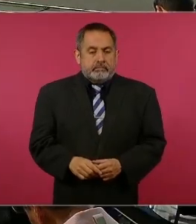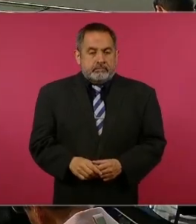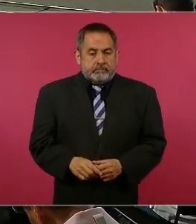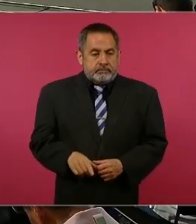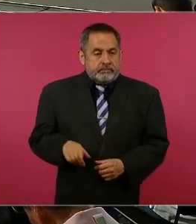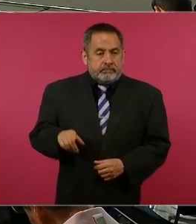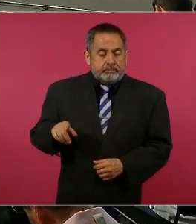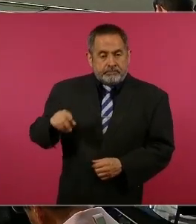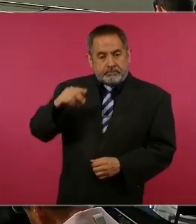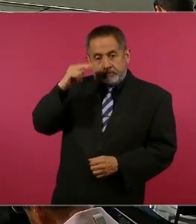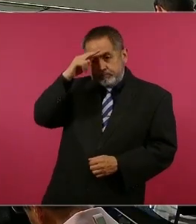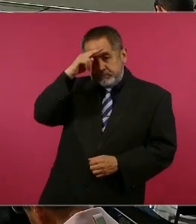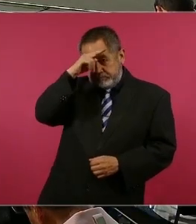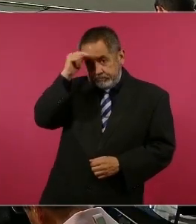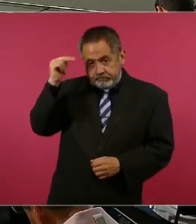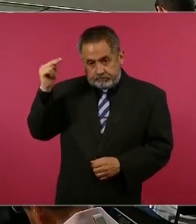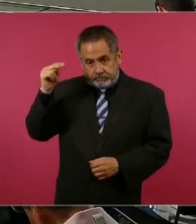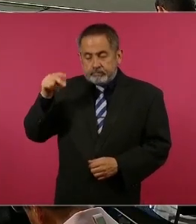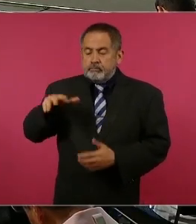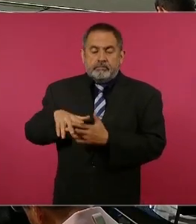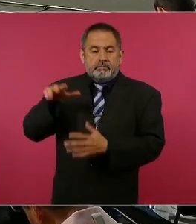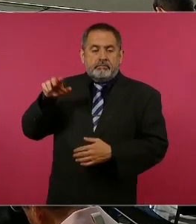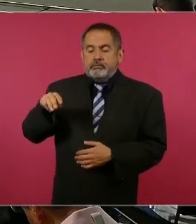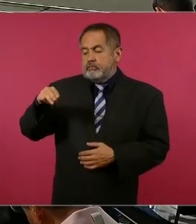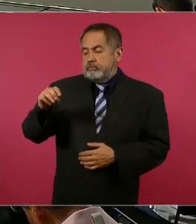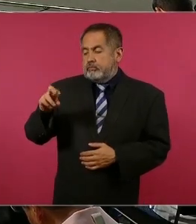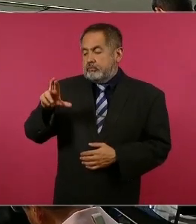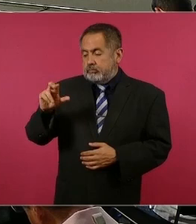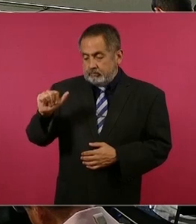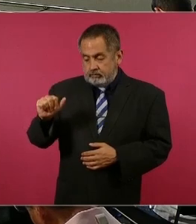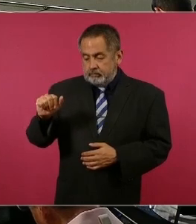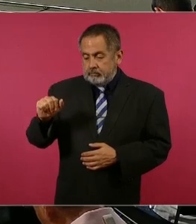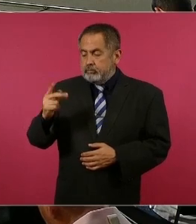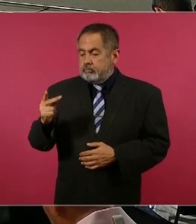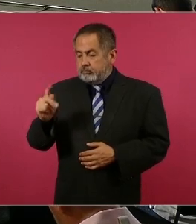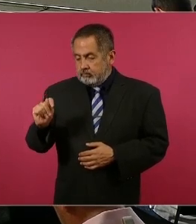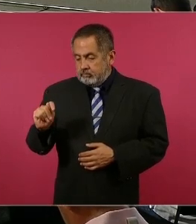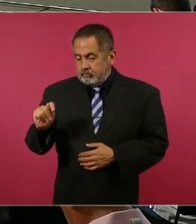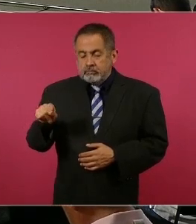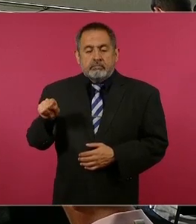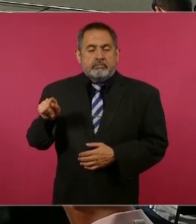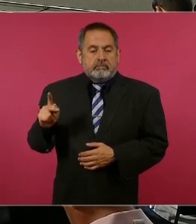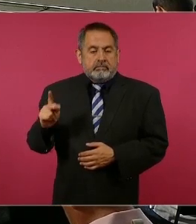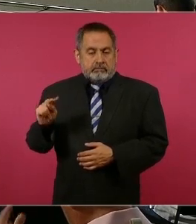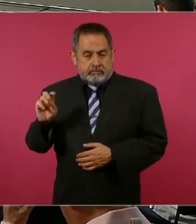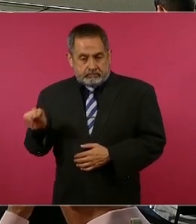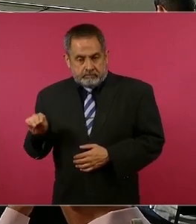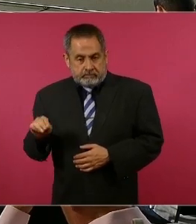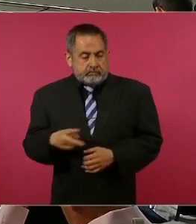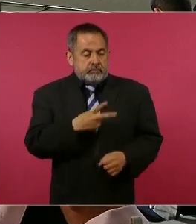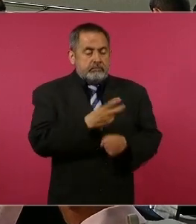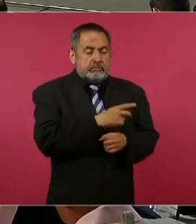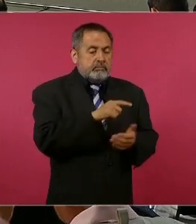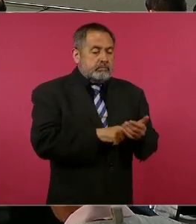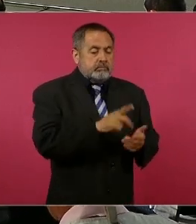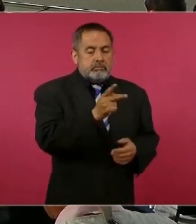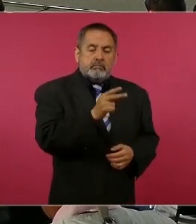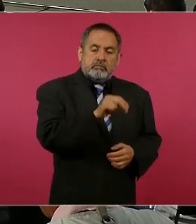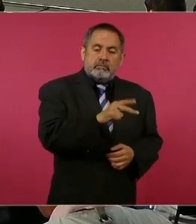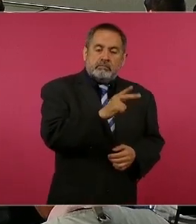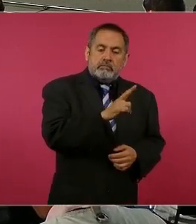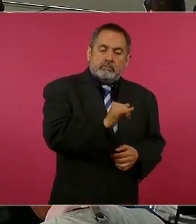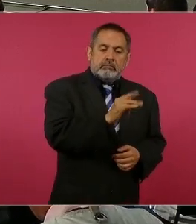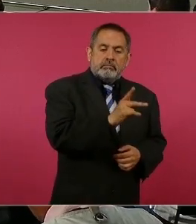Nayarit, tenemos mayoría Morena, PT, Verde, primera minoría PAN, PRI, PRD.